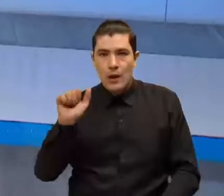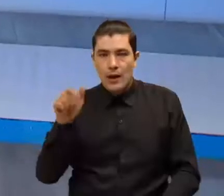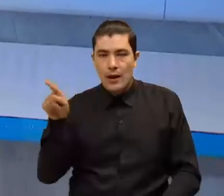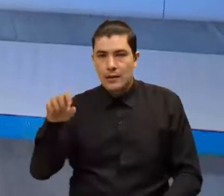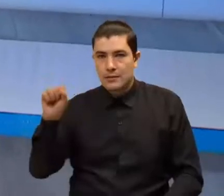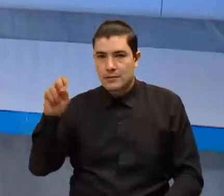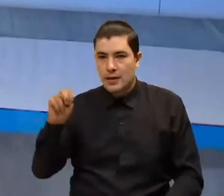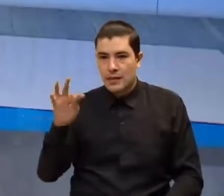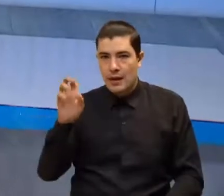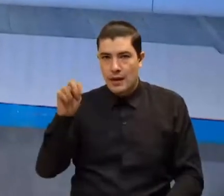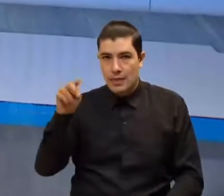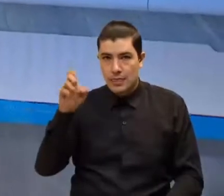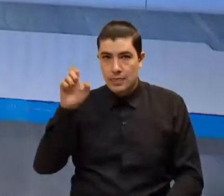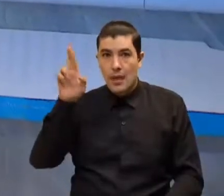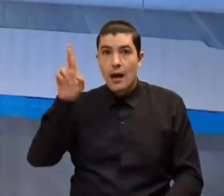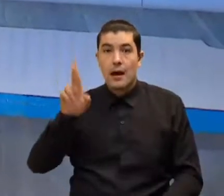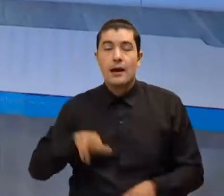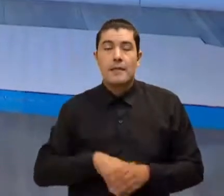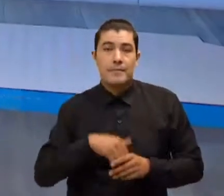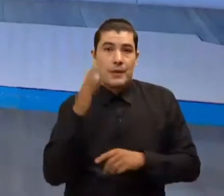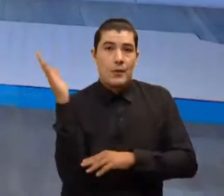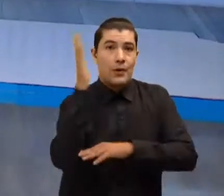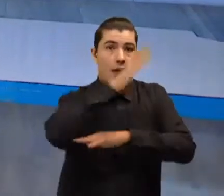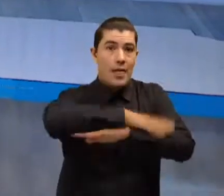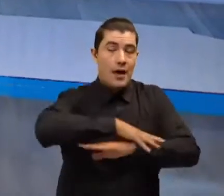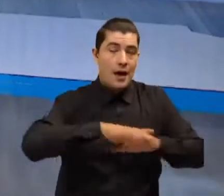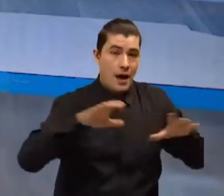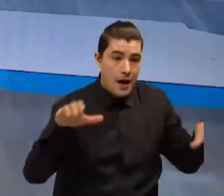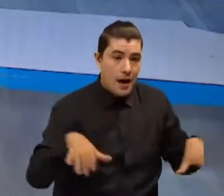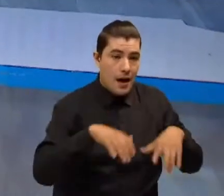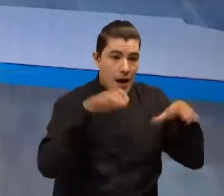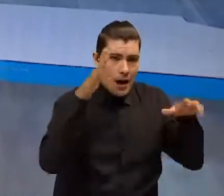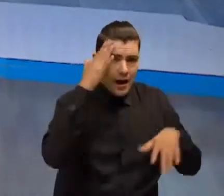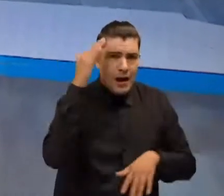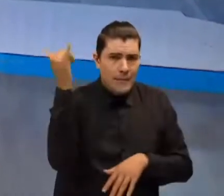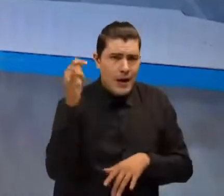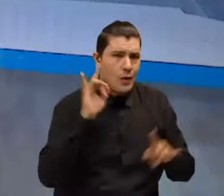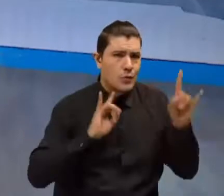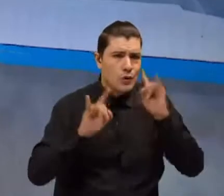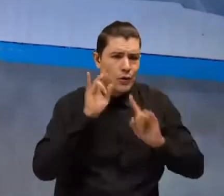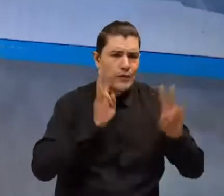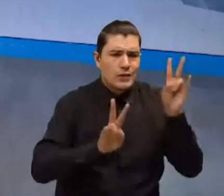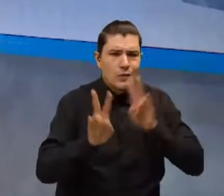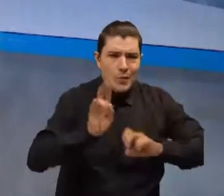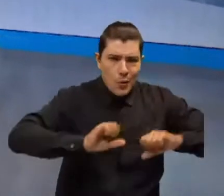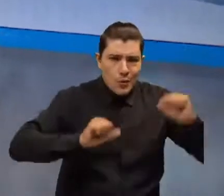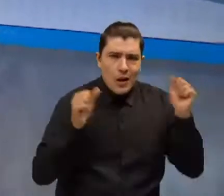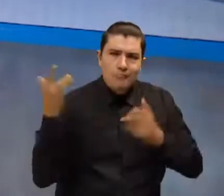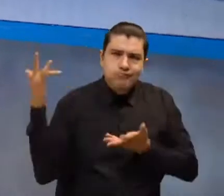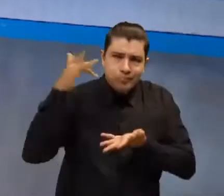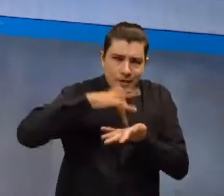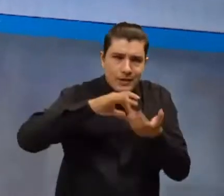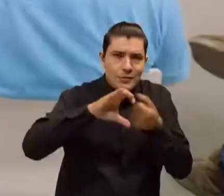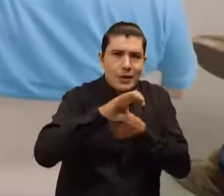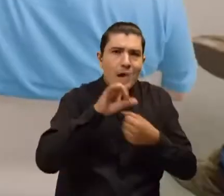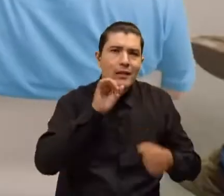continúa la jornada académica de bogotá audiovisual market que llegó esta semana a la ciudad bonita